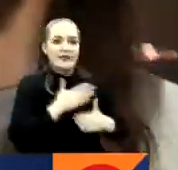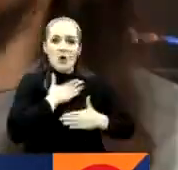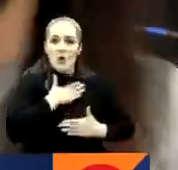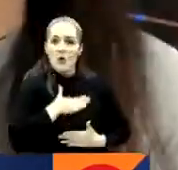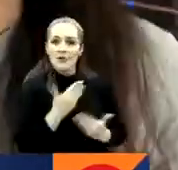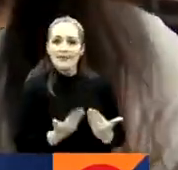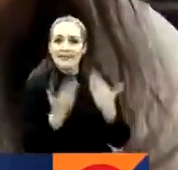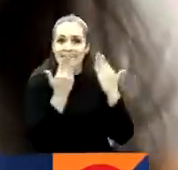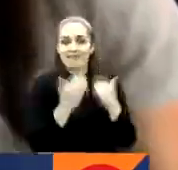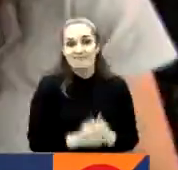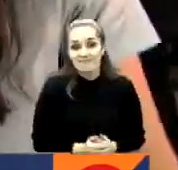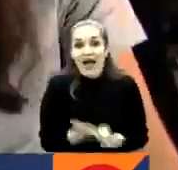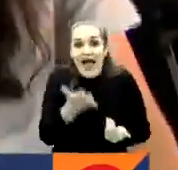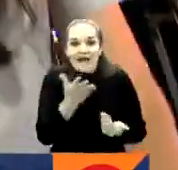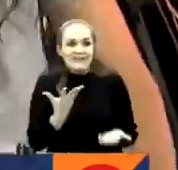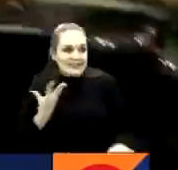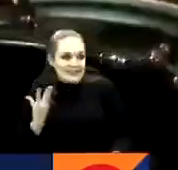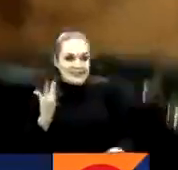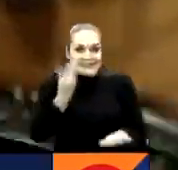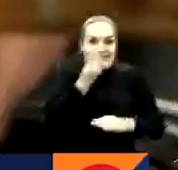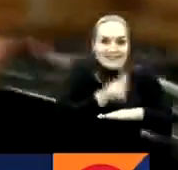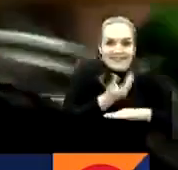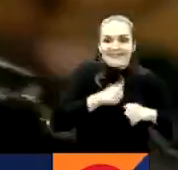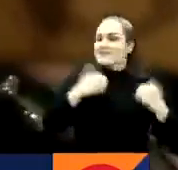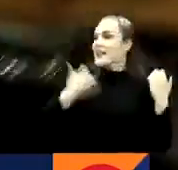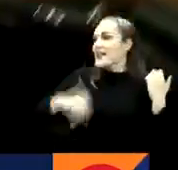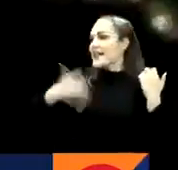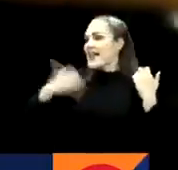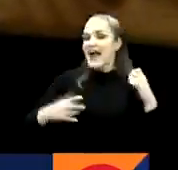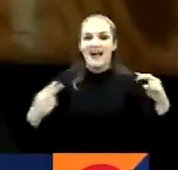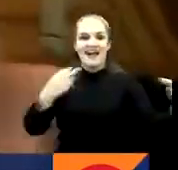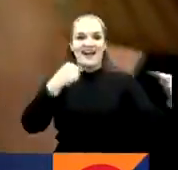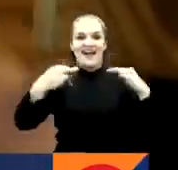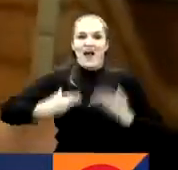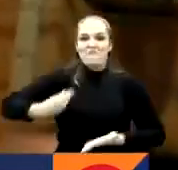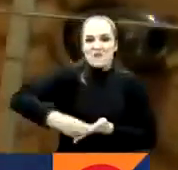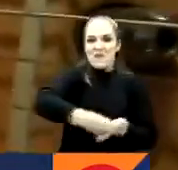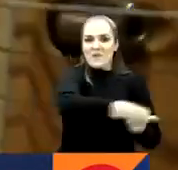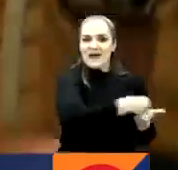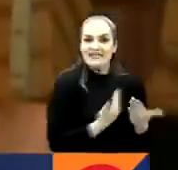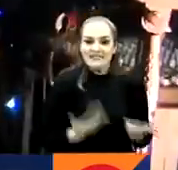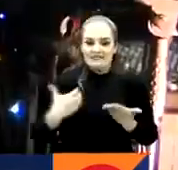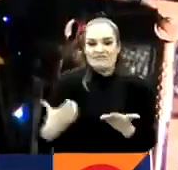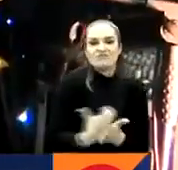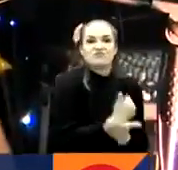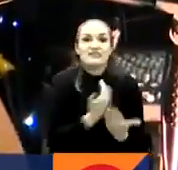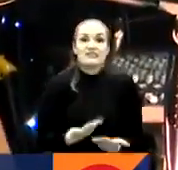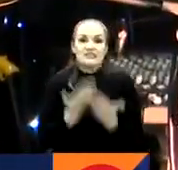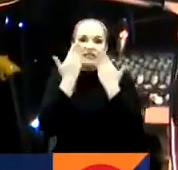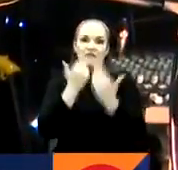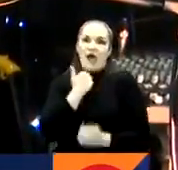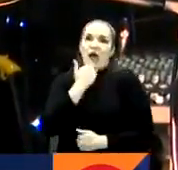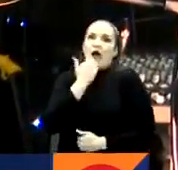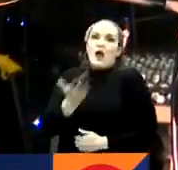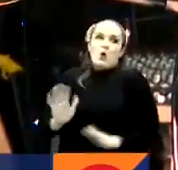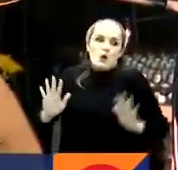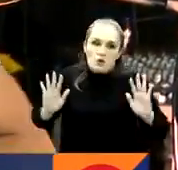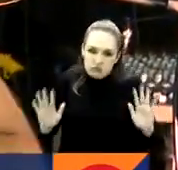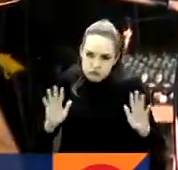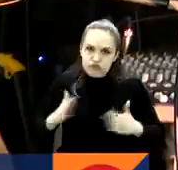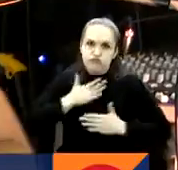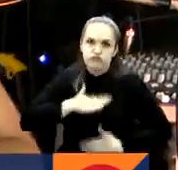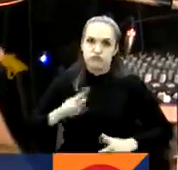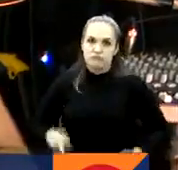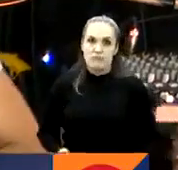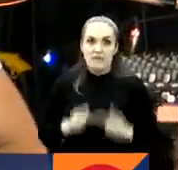económica de nosotros depende netamente de lo musical, de los conciertos, y obviamente esto nos traería como un solvento a nuestras